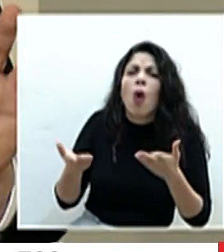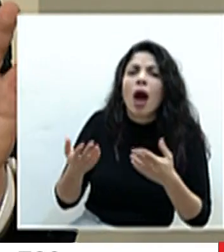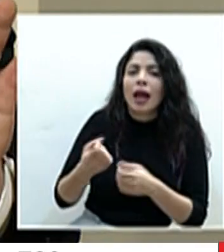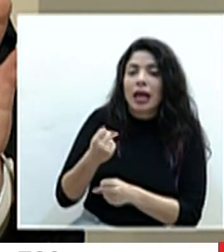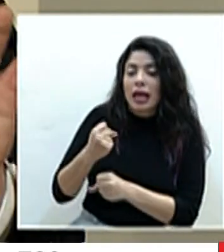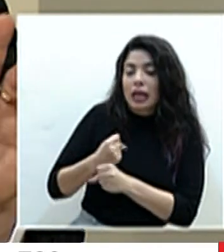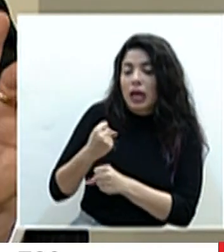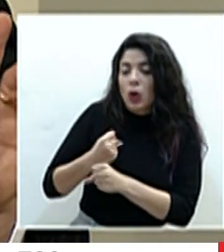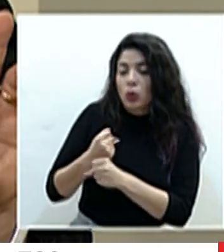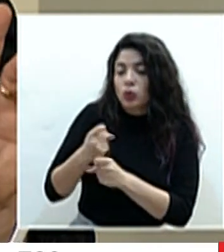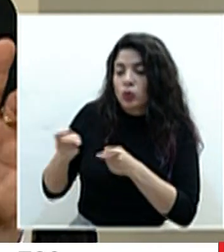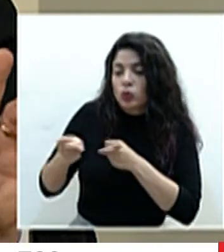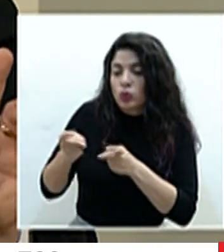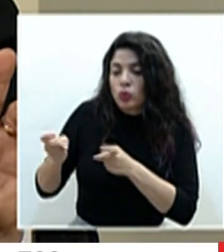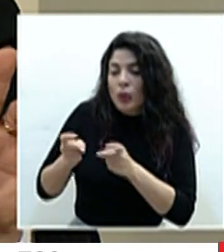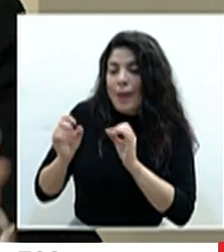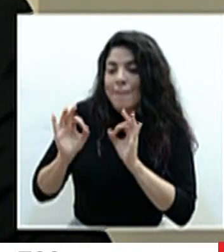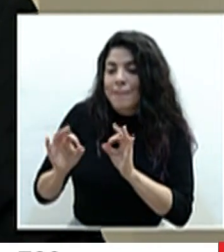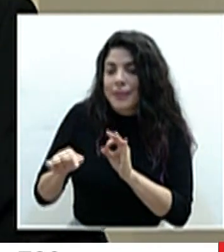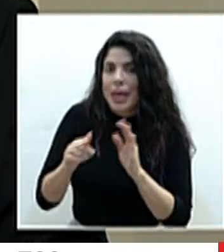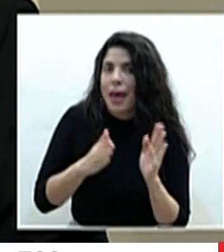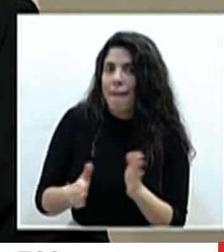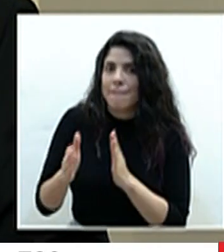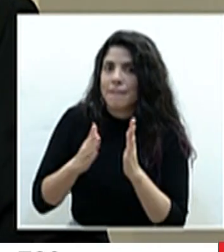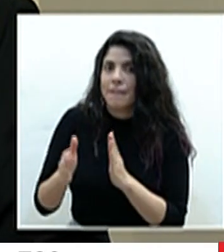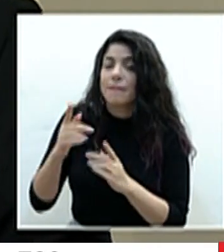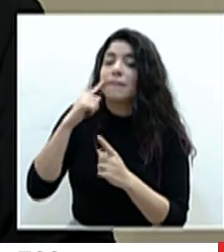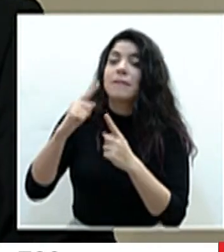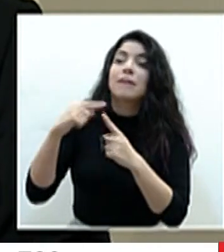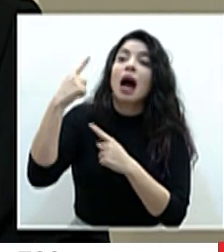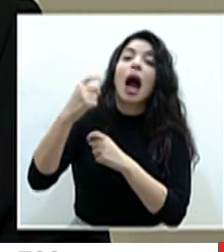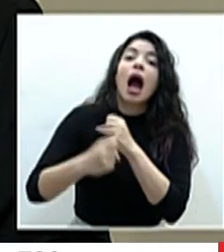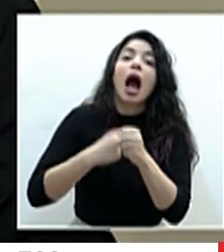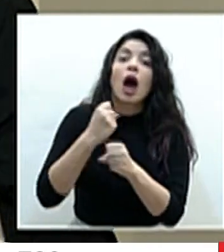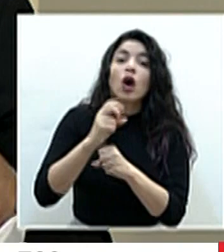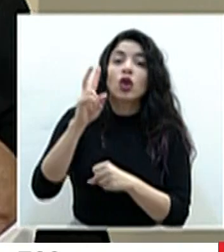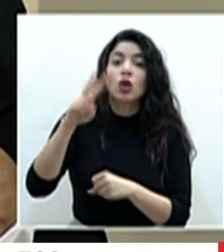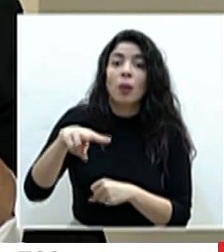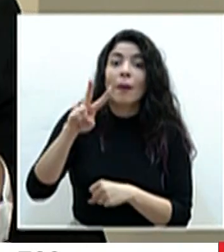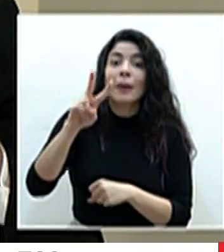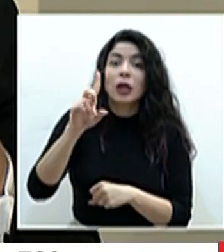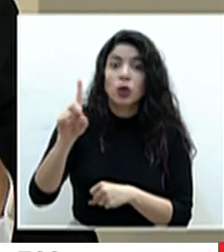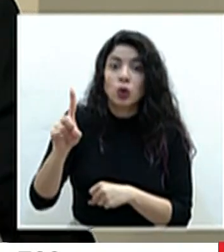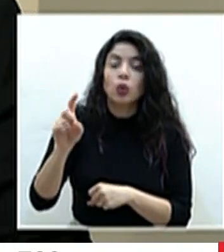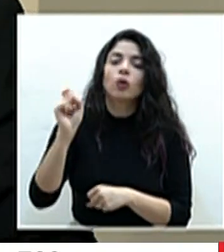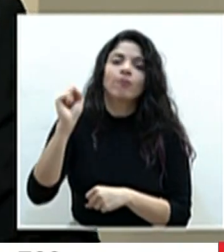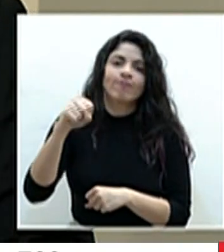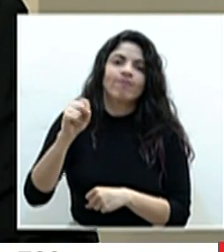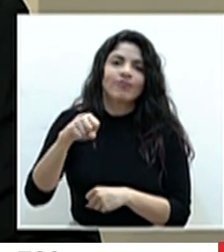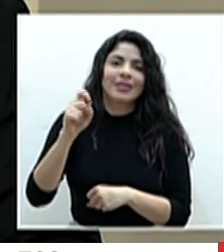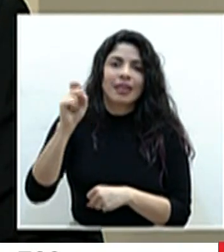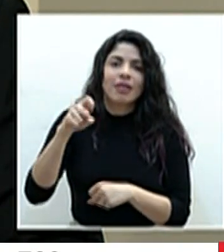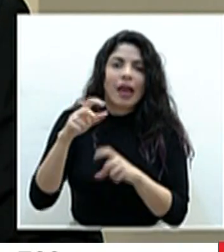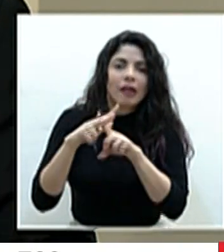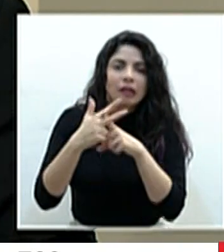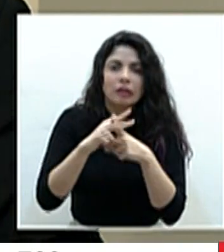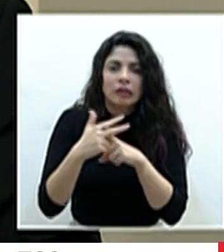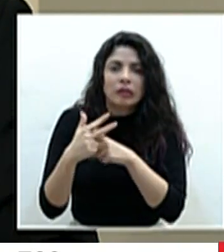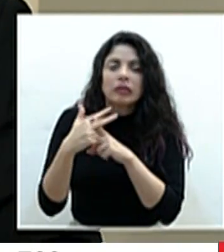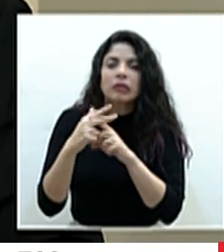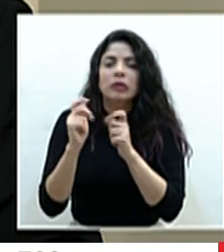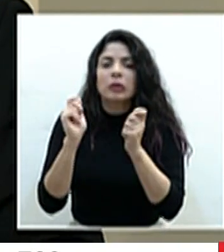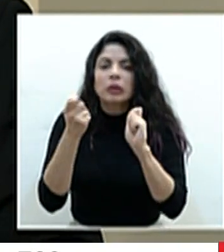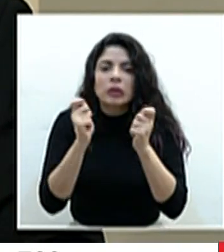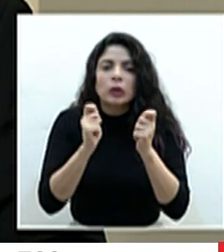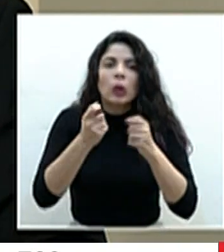ejecución, ejecutar bien ese plan en este año. Y para el año 21, sí hay que hacer serie de cosas como